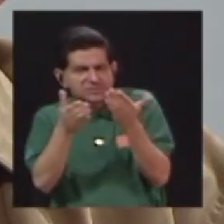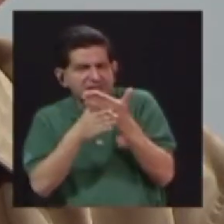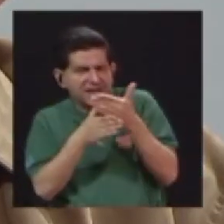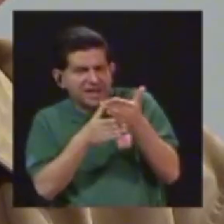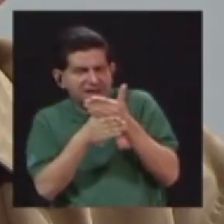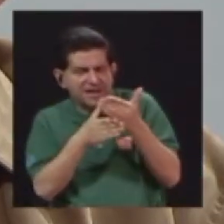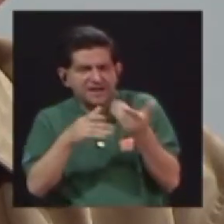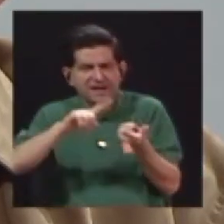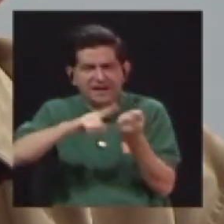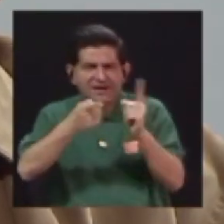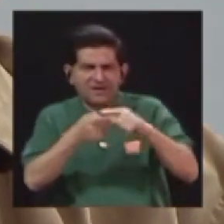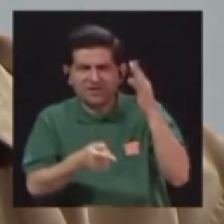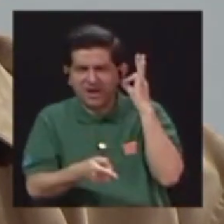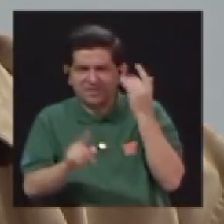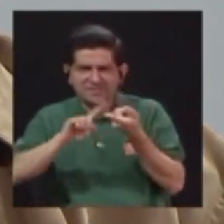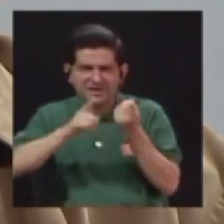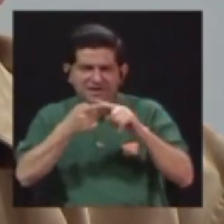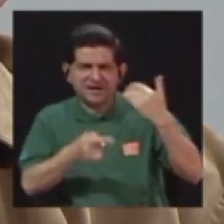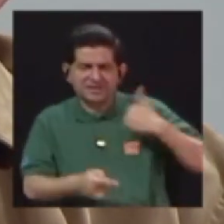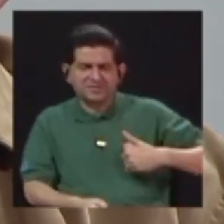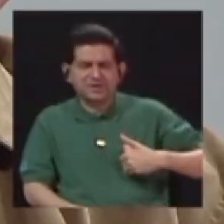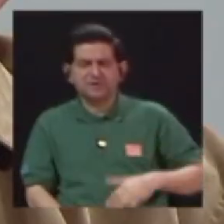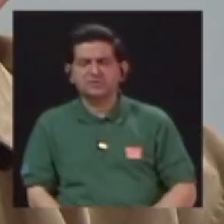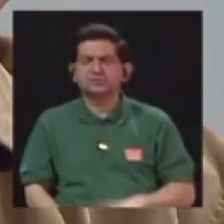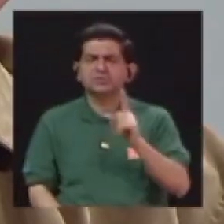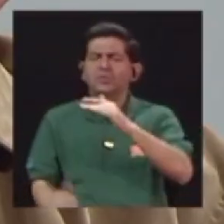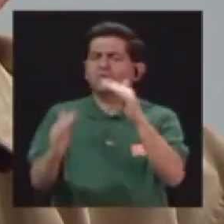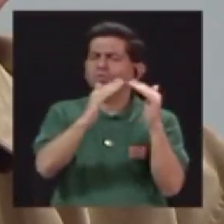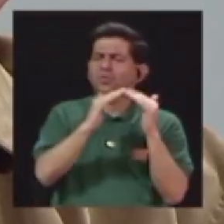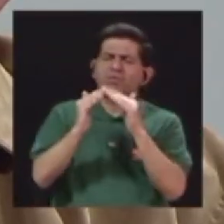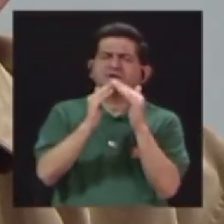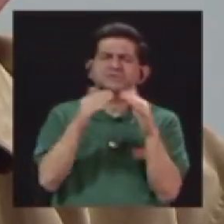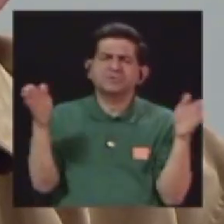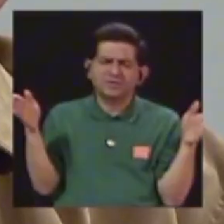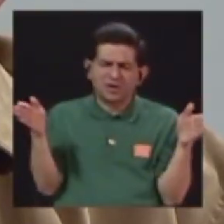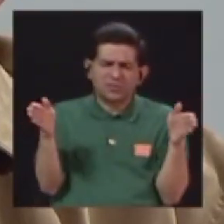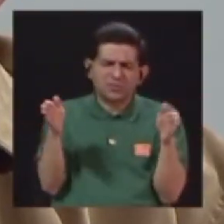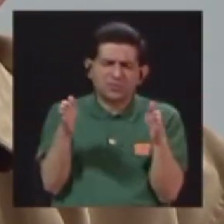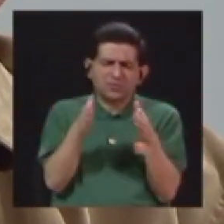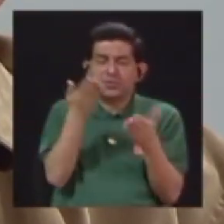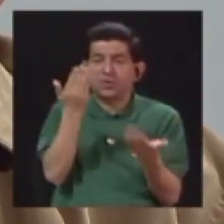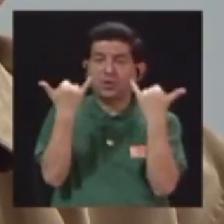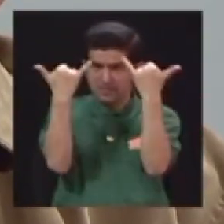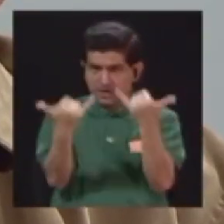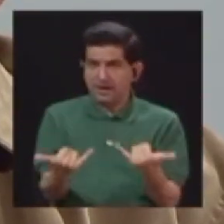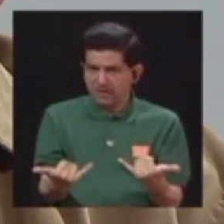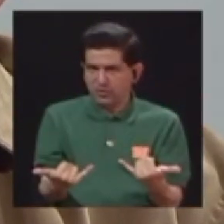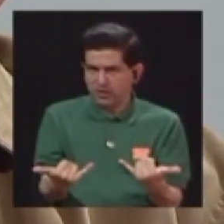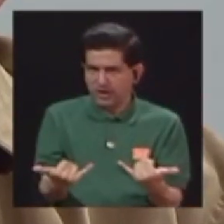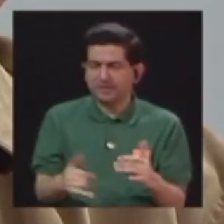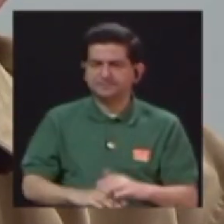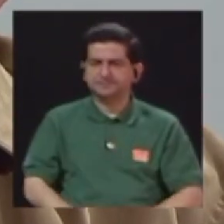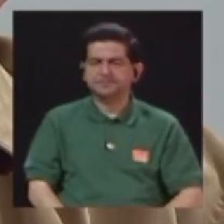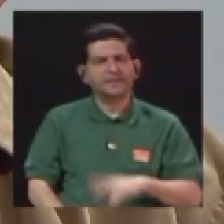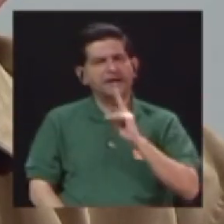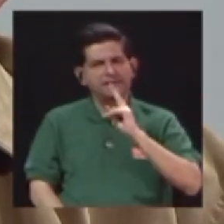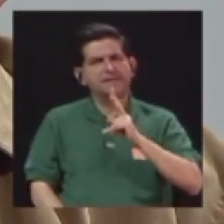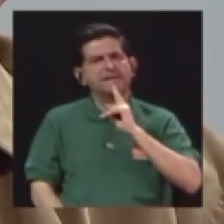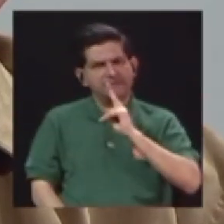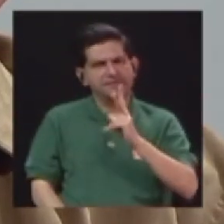compartir con las amigas y amigos? Era desde luego una ciudad mucho más pequeña que la actual. En